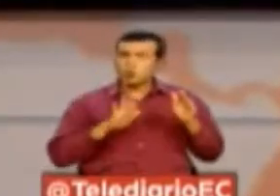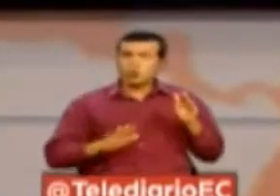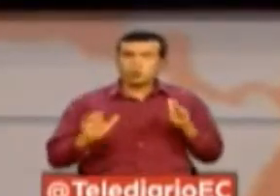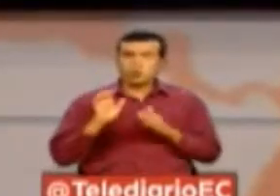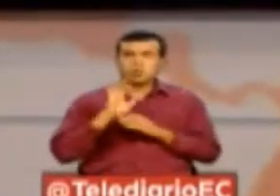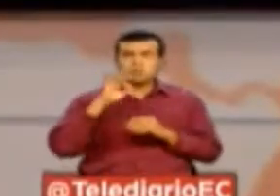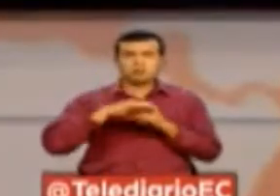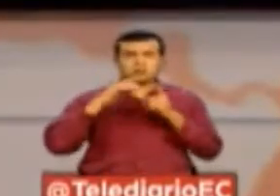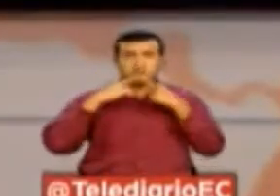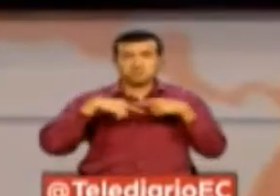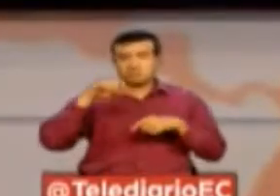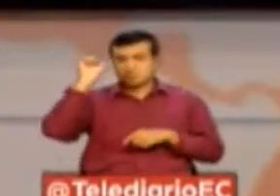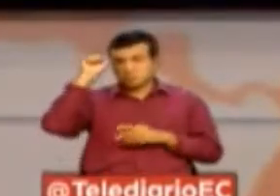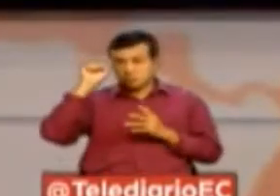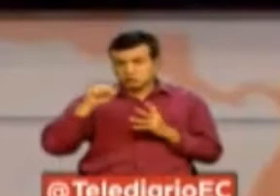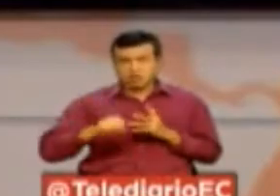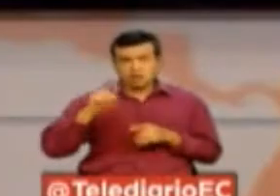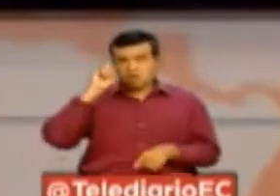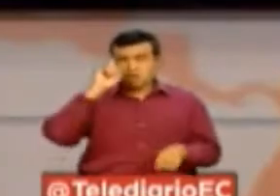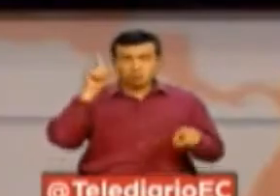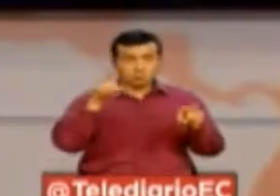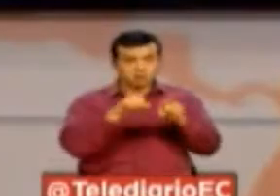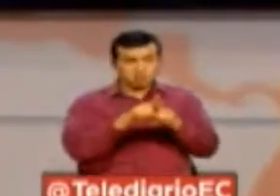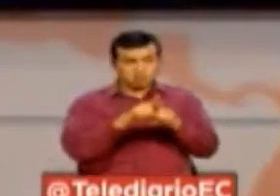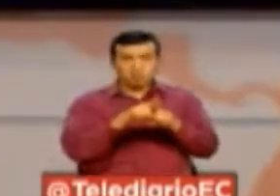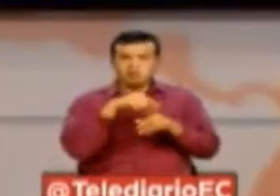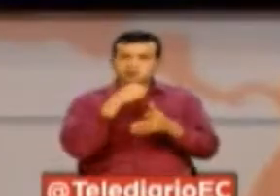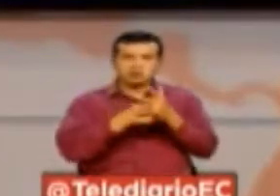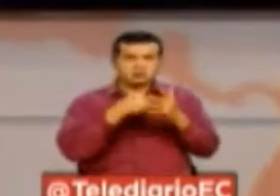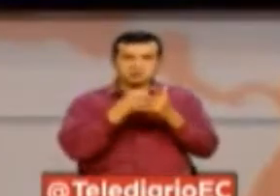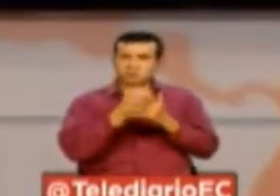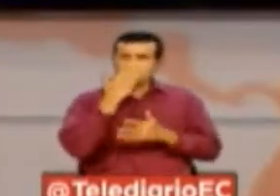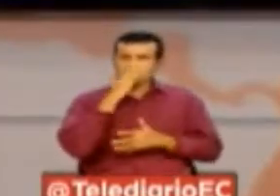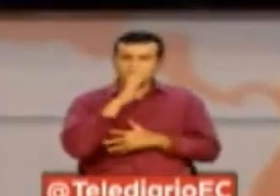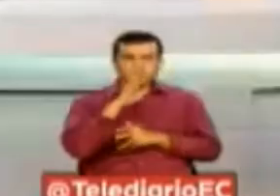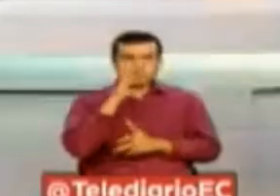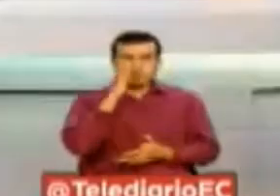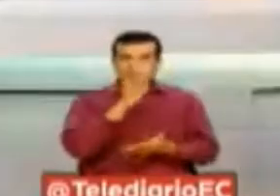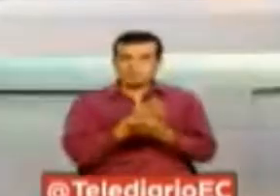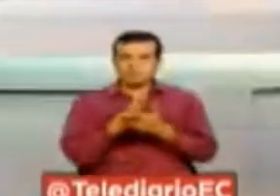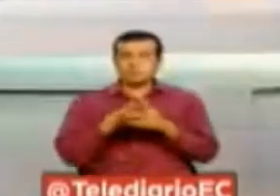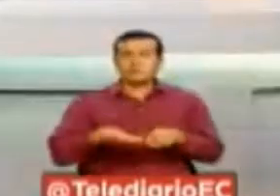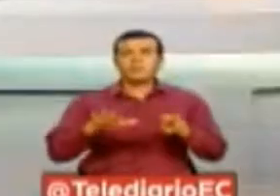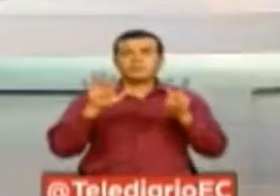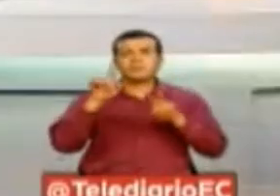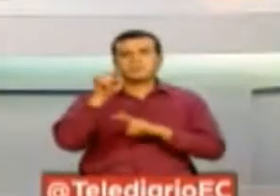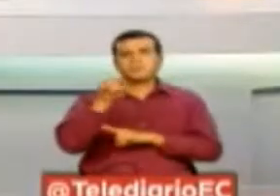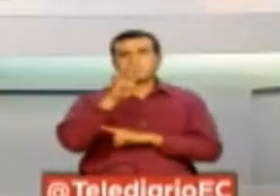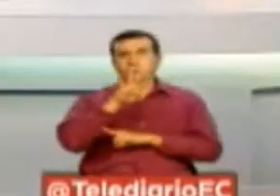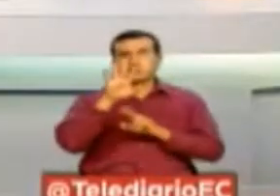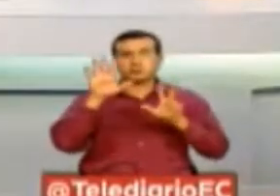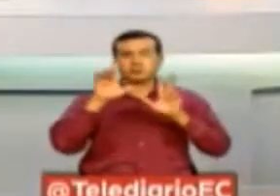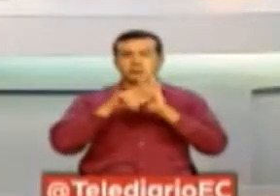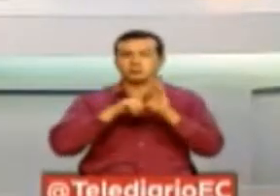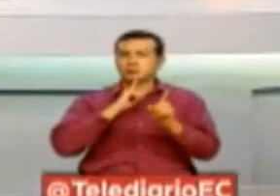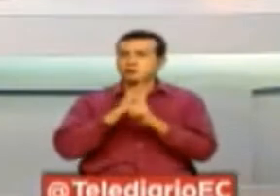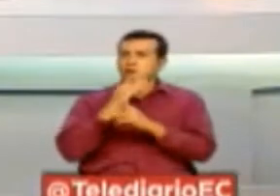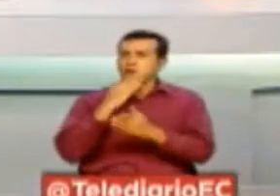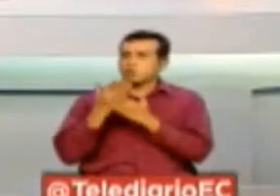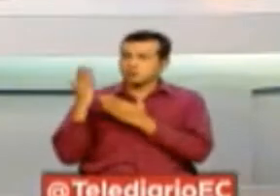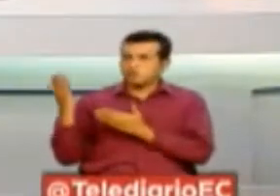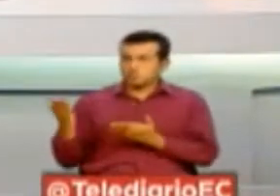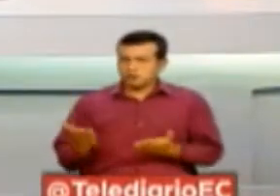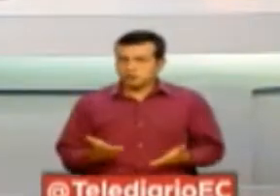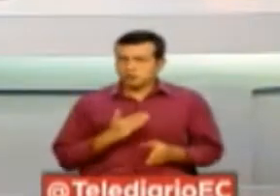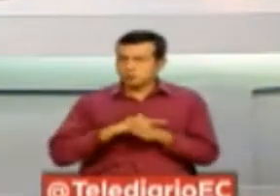ecuatoriana se ha pronunciado de forma unánime combatir y desterrar la corrupción 7 de la mañana con 48 minutos ministro gracias